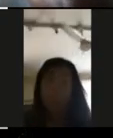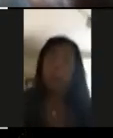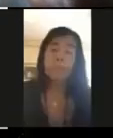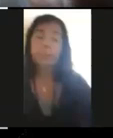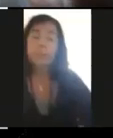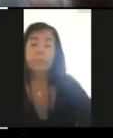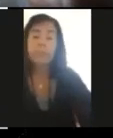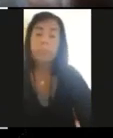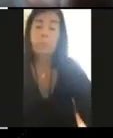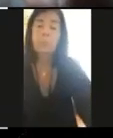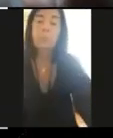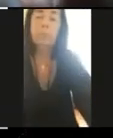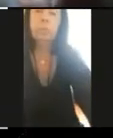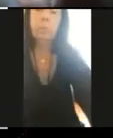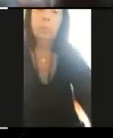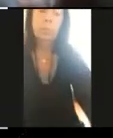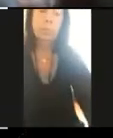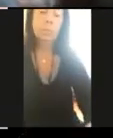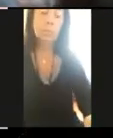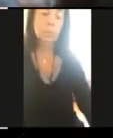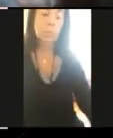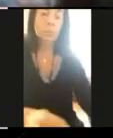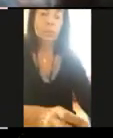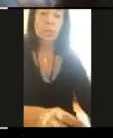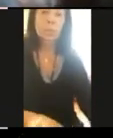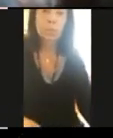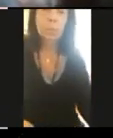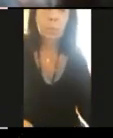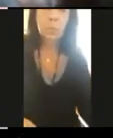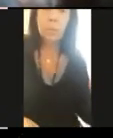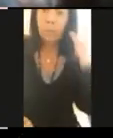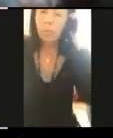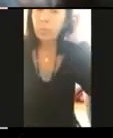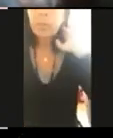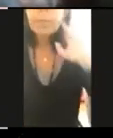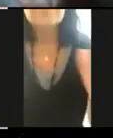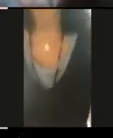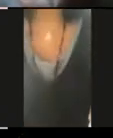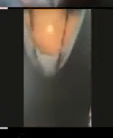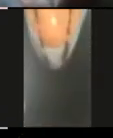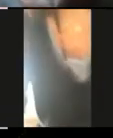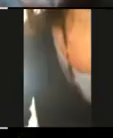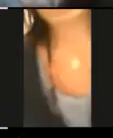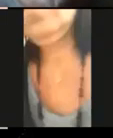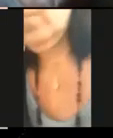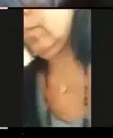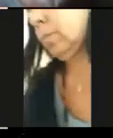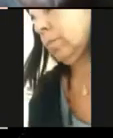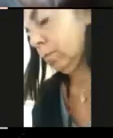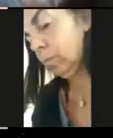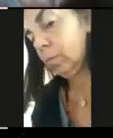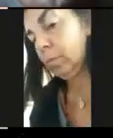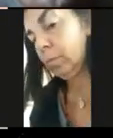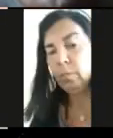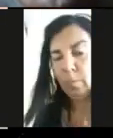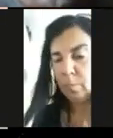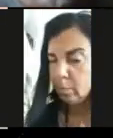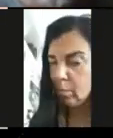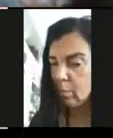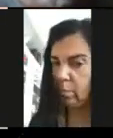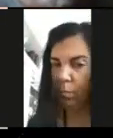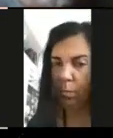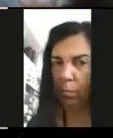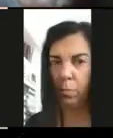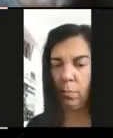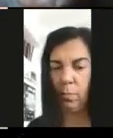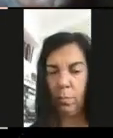es que están inmersos cuando uno ingresa a la facultad al hospital de clínica bueno el hospital depende